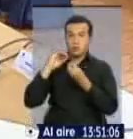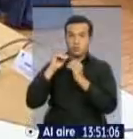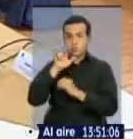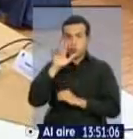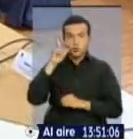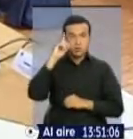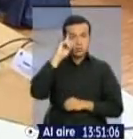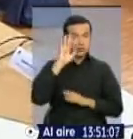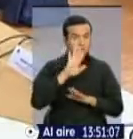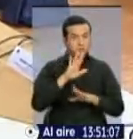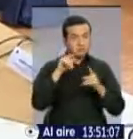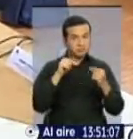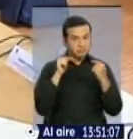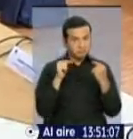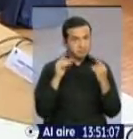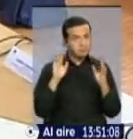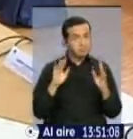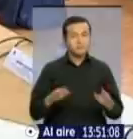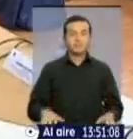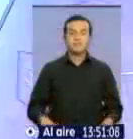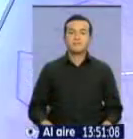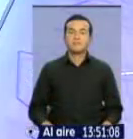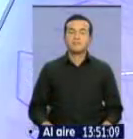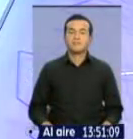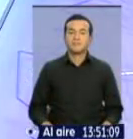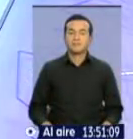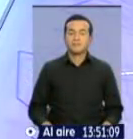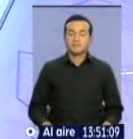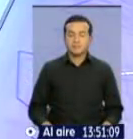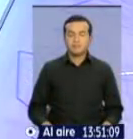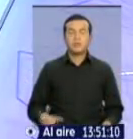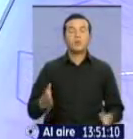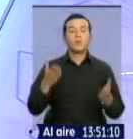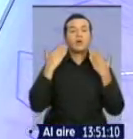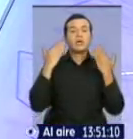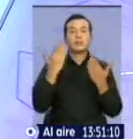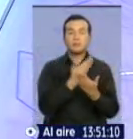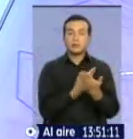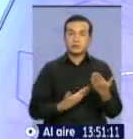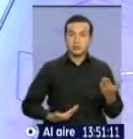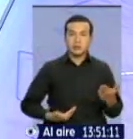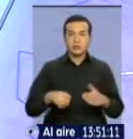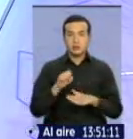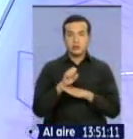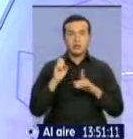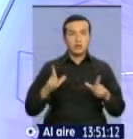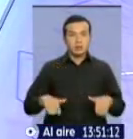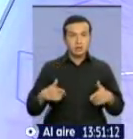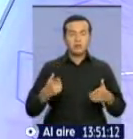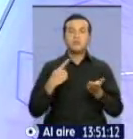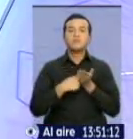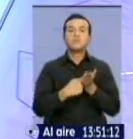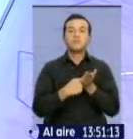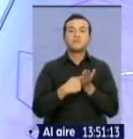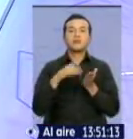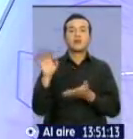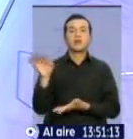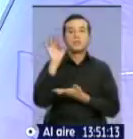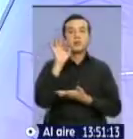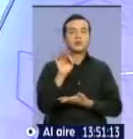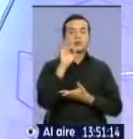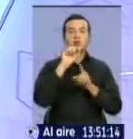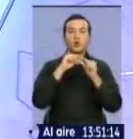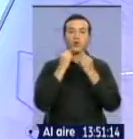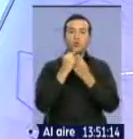el gobierno. Alexis Moncayo, Ecuador TV. En Guayaquil, el presidente de la República, Lenín Moreno, se reunió con representantes de la